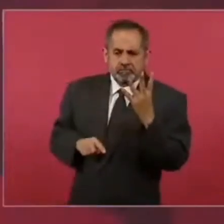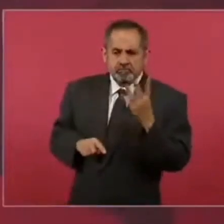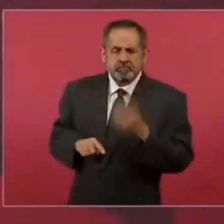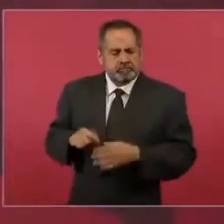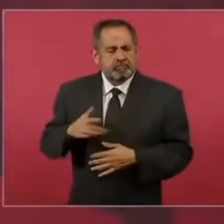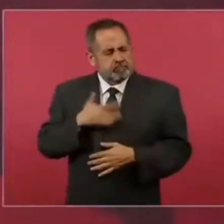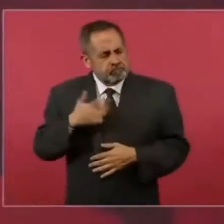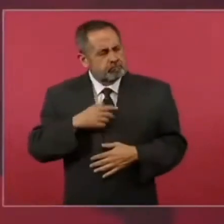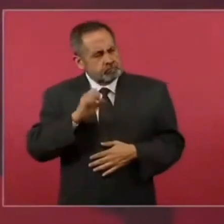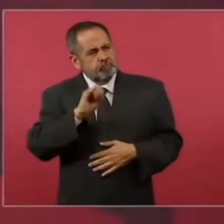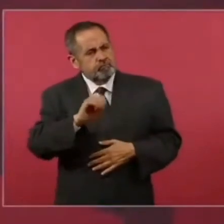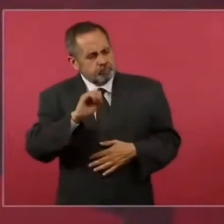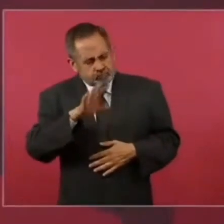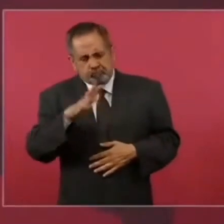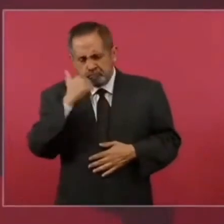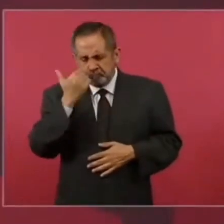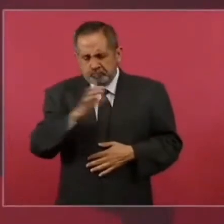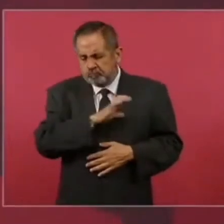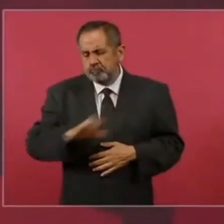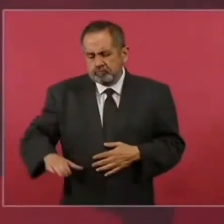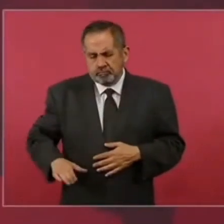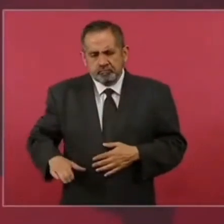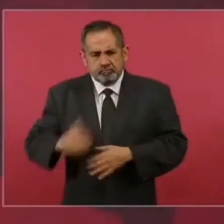han expresado su interés